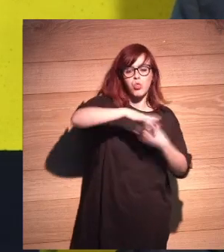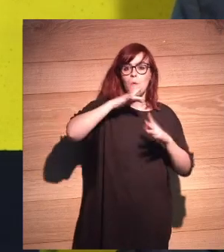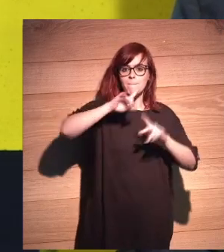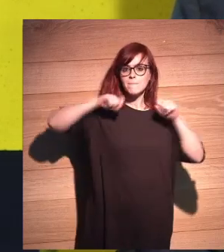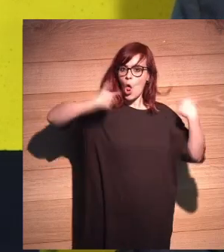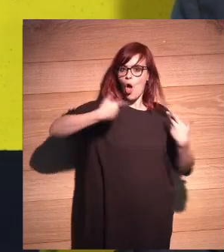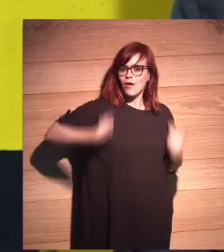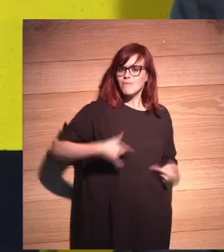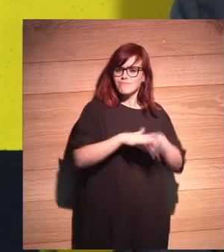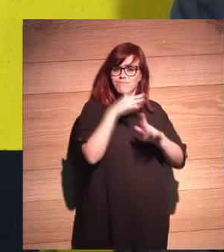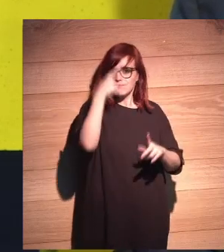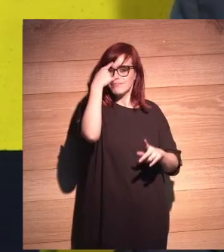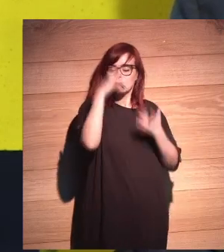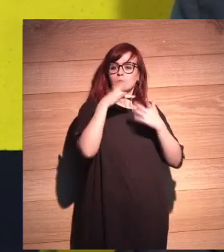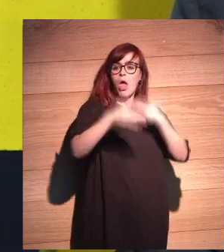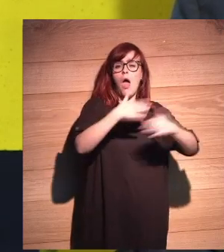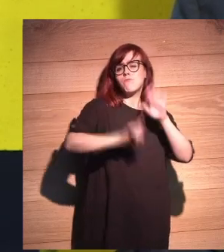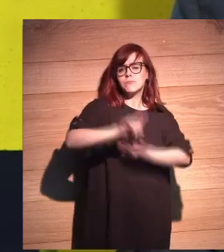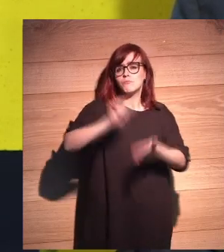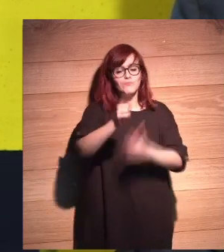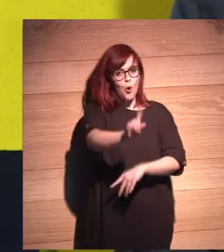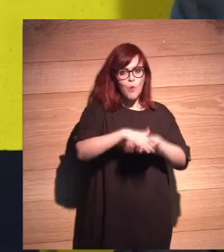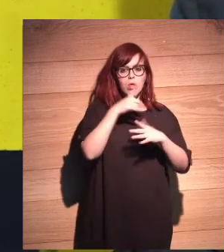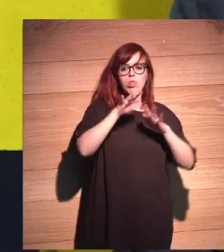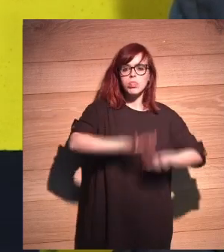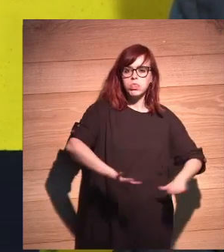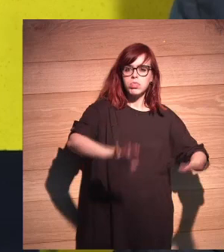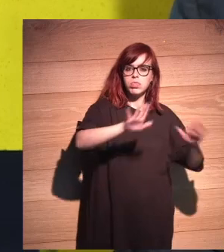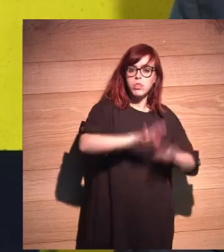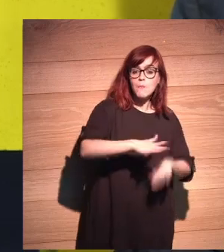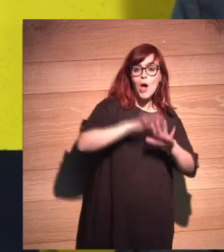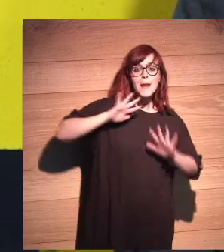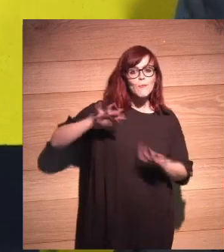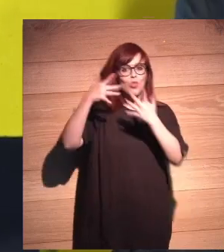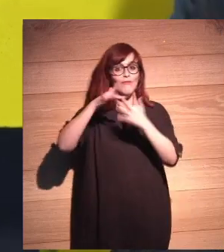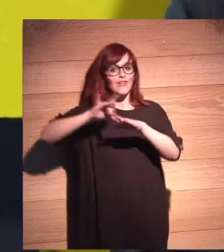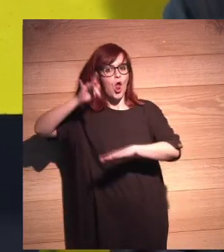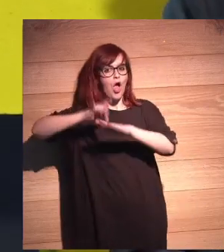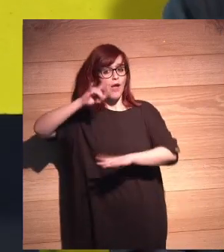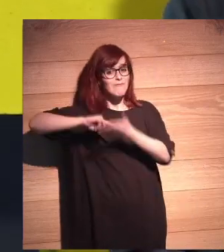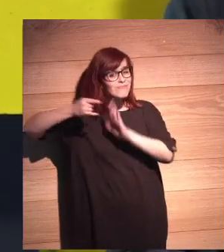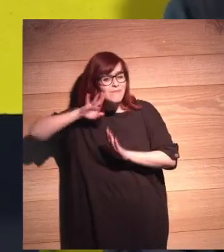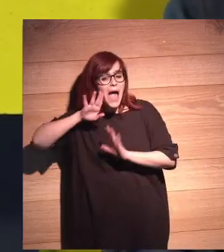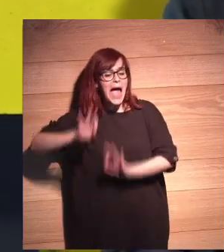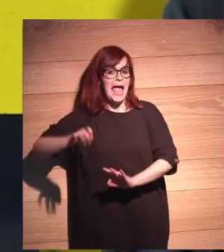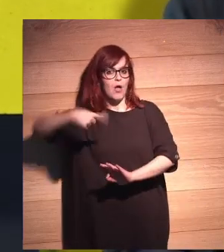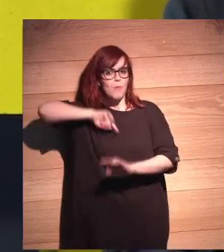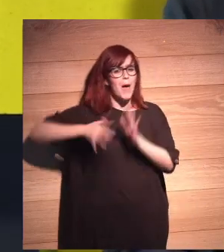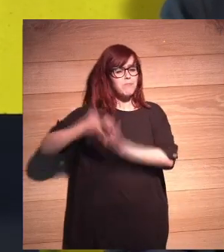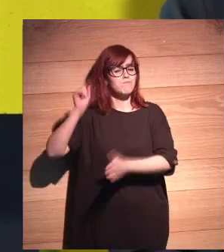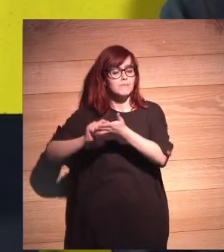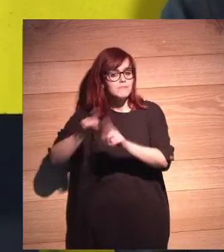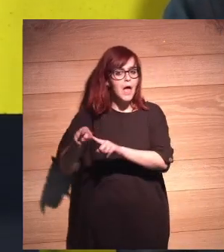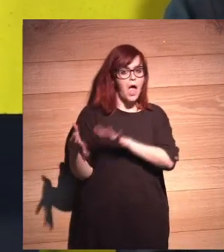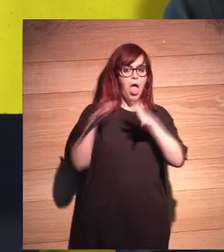lenta. Entonces, de alguna manera es capaz de asumir nuestras revoluciones tecnológicas, que esas sí que son verdaderamente rápidas,